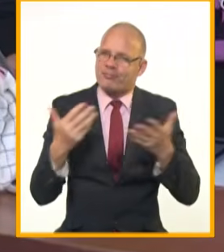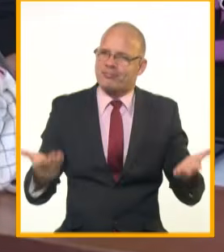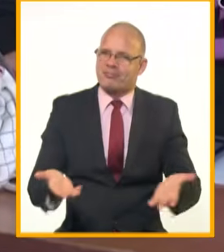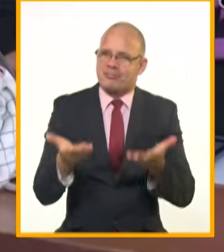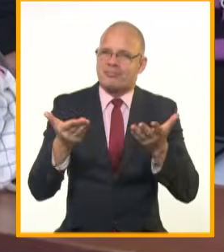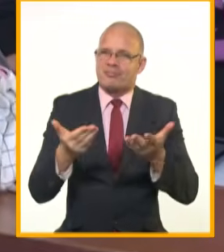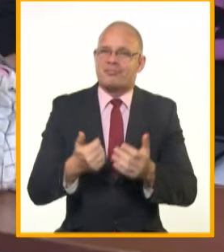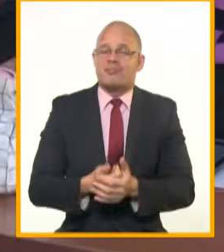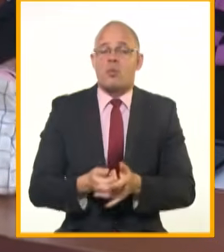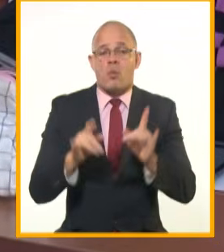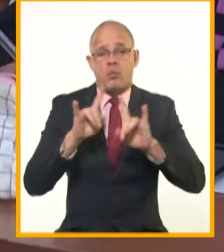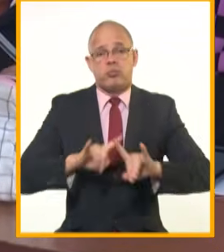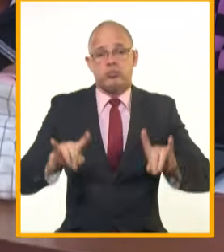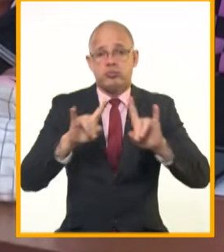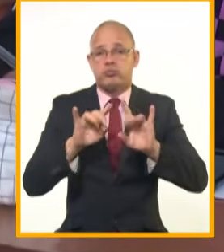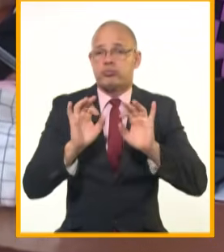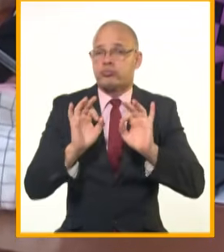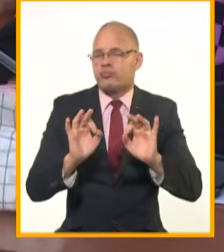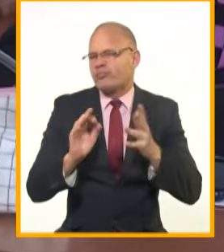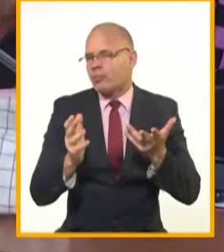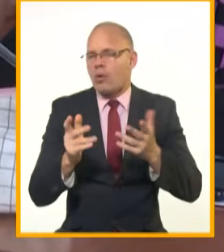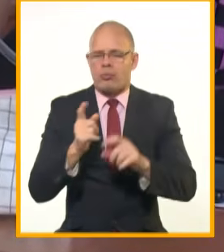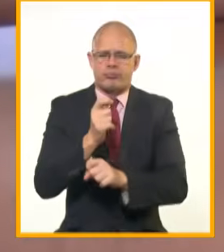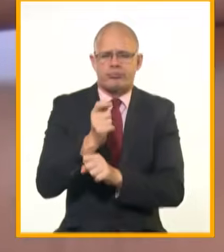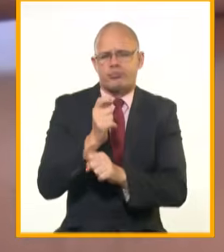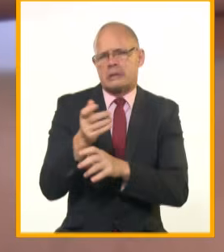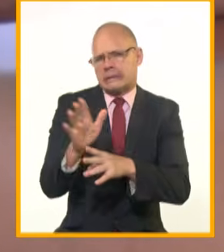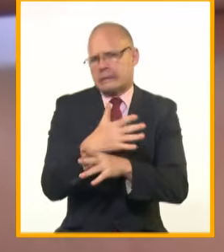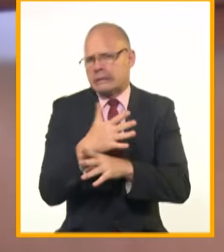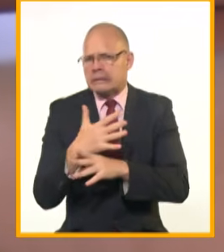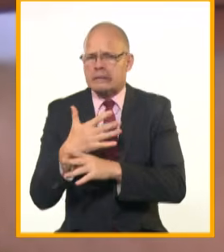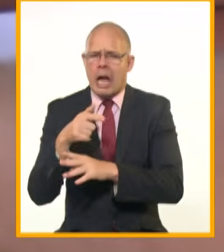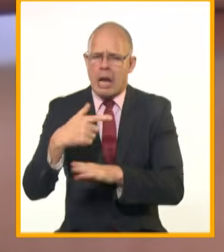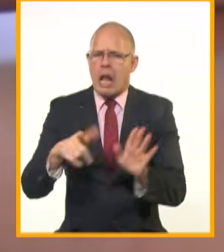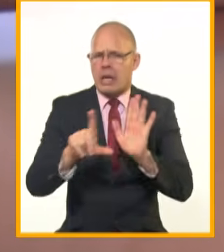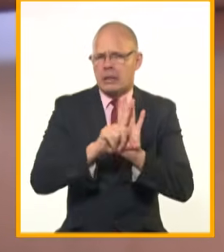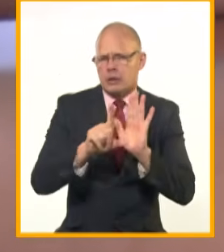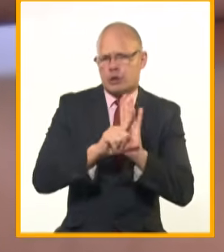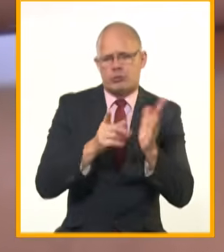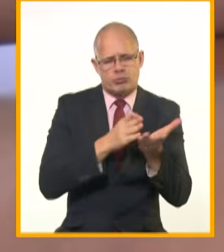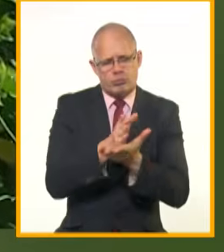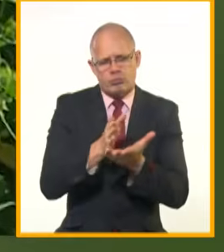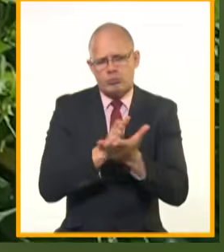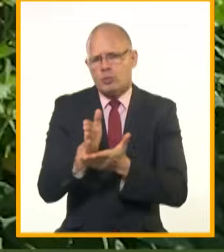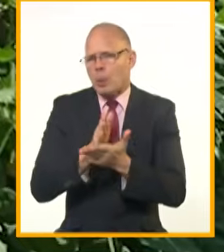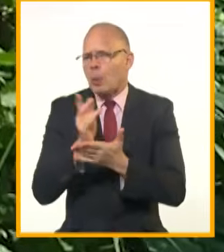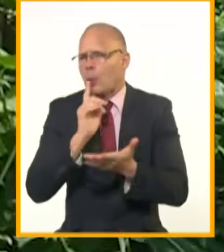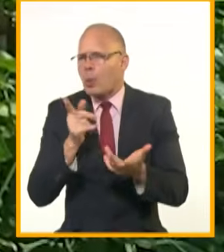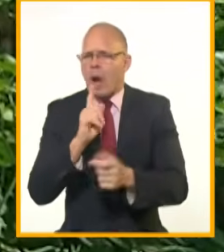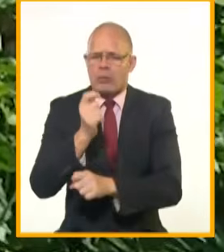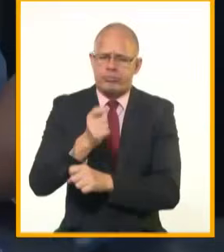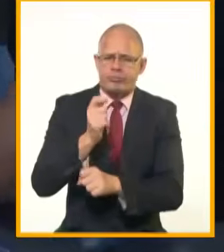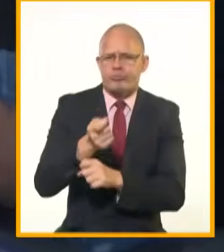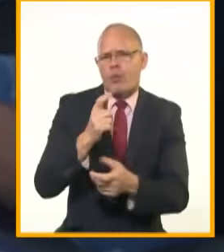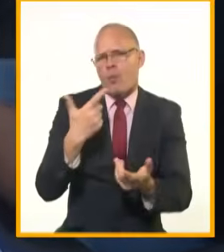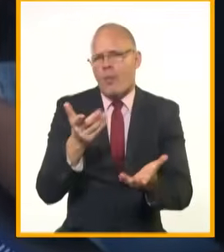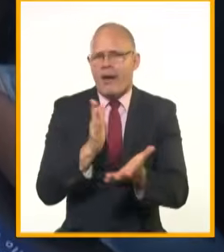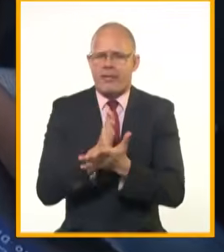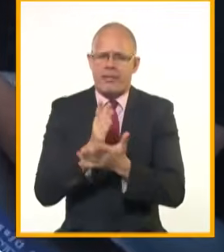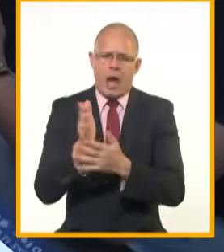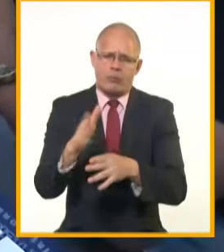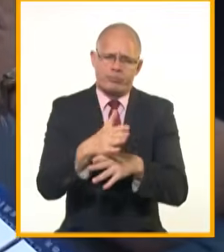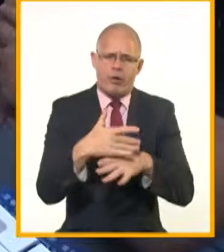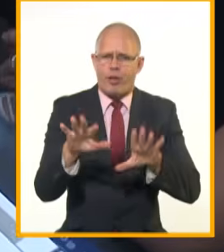de altos estudios, con una formación rigurosa de pregrado y posgrado, que integra didáctica, agroecología y producción